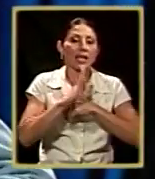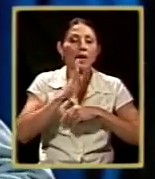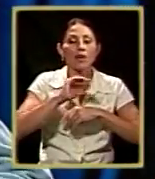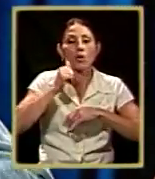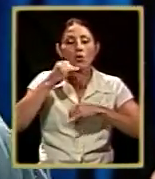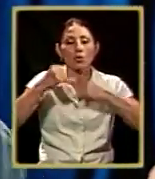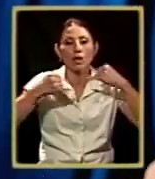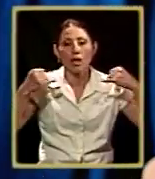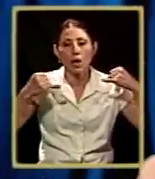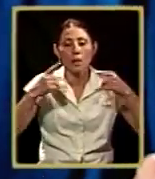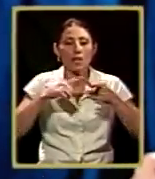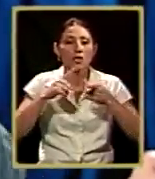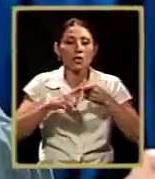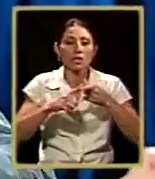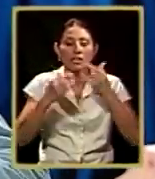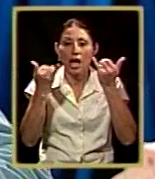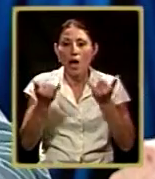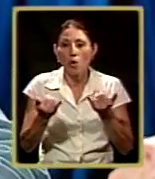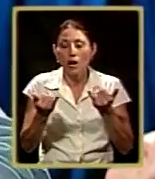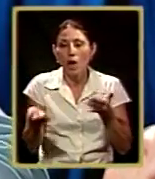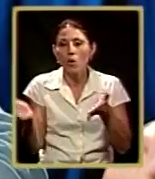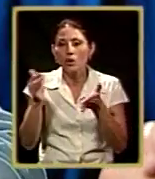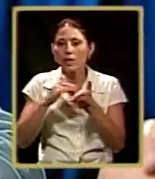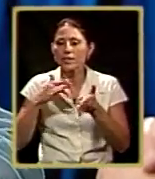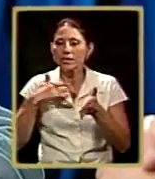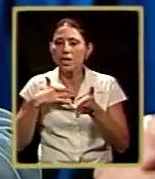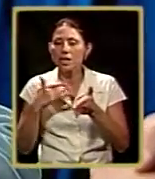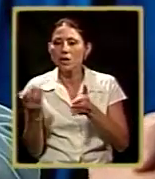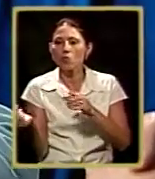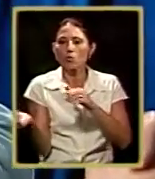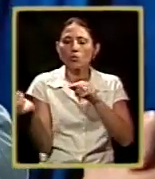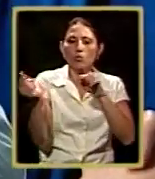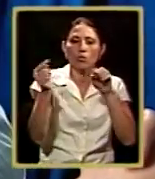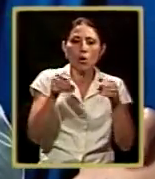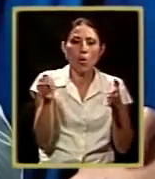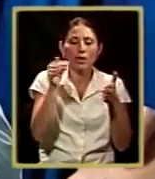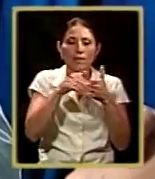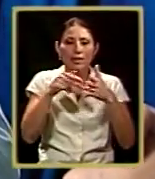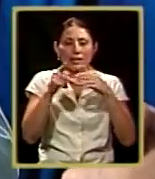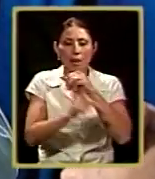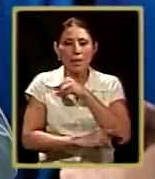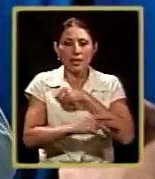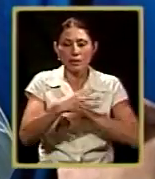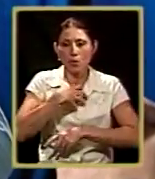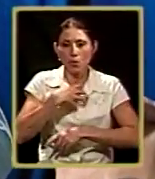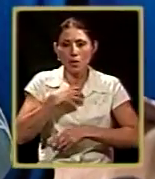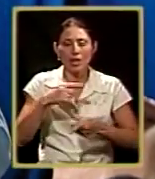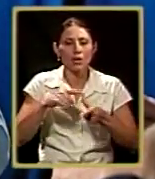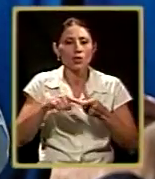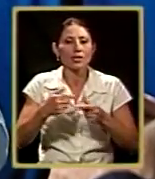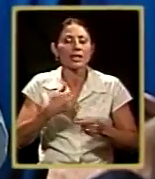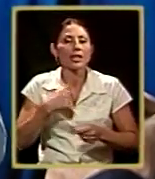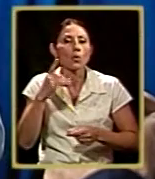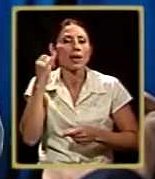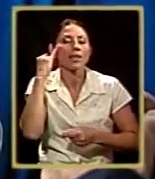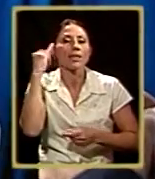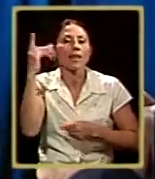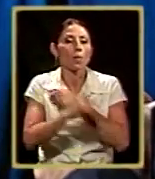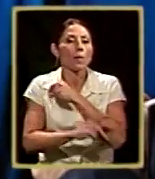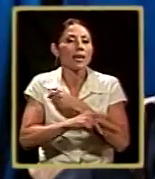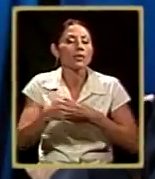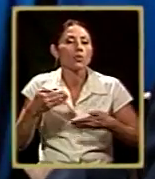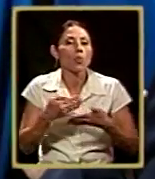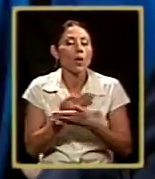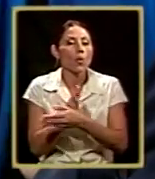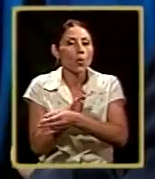otra cosa nueva. Entonces ellos tienen una idea del país muy nueva, muy pujante, y cuando vuelven y se encuentran que el país tiene oportunidades de